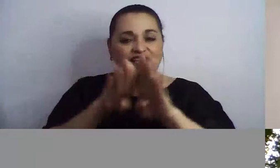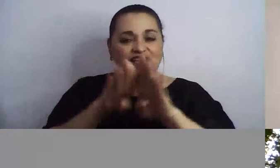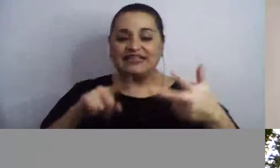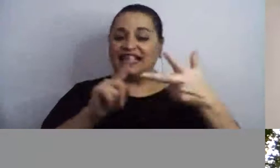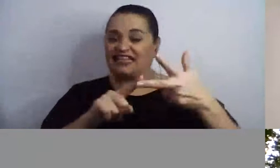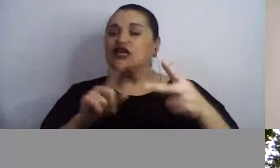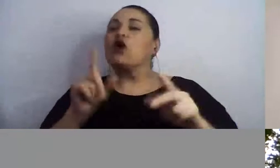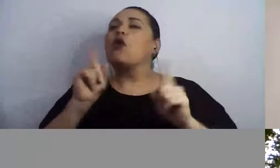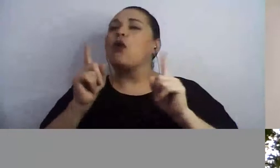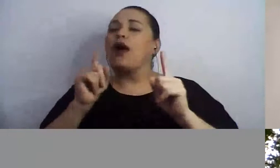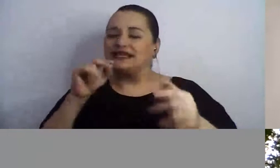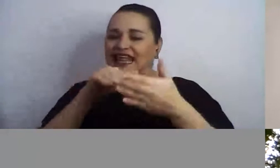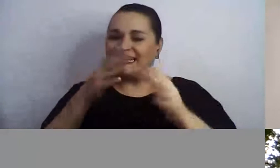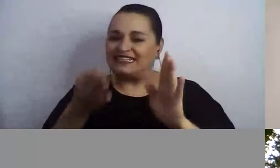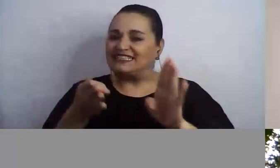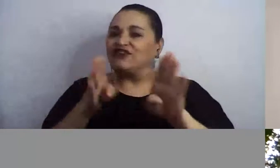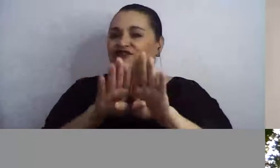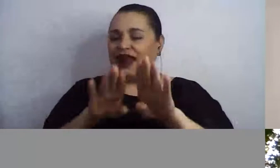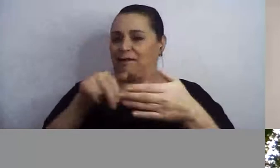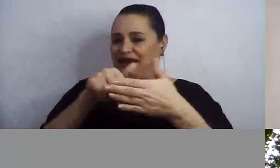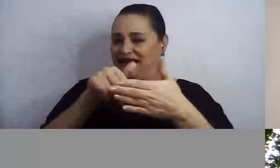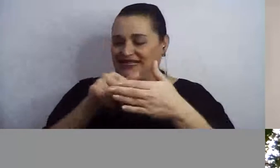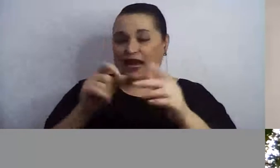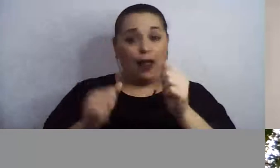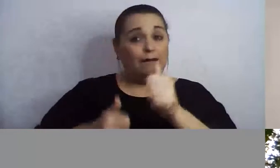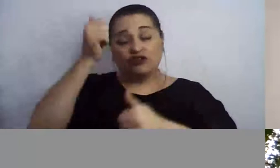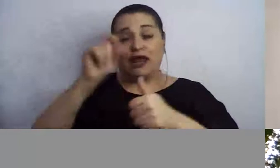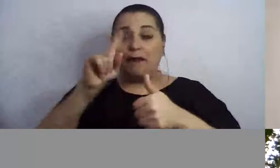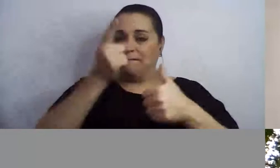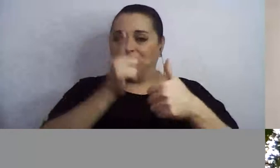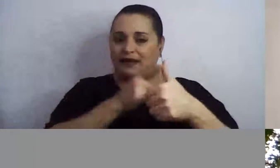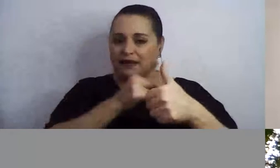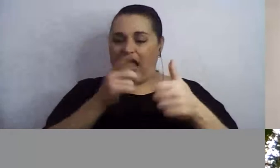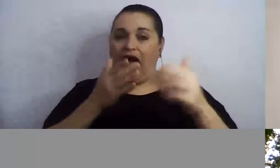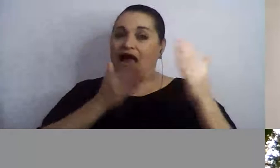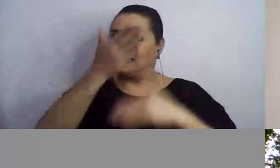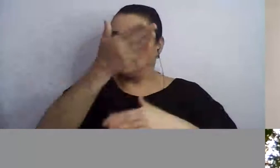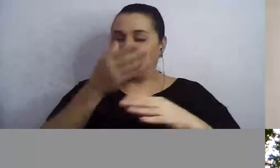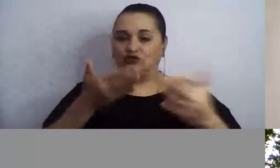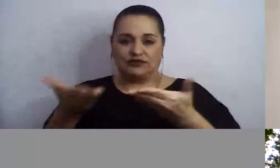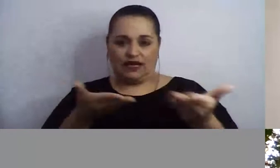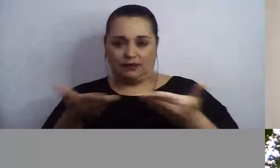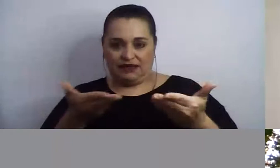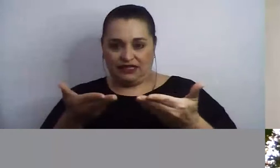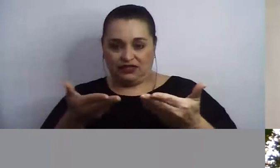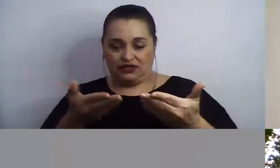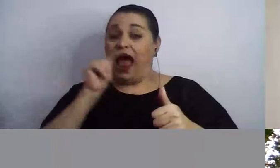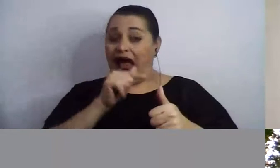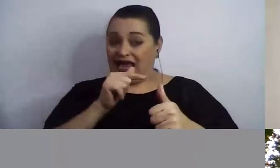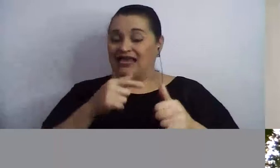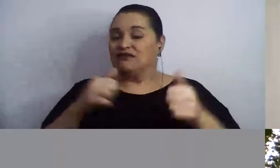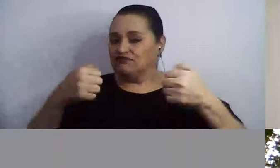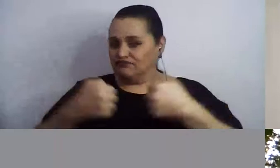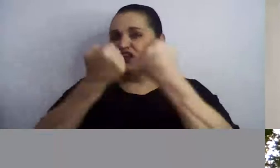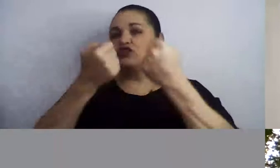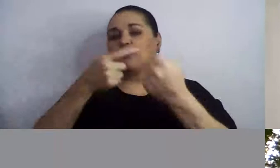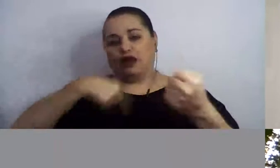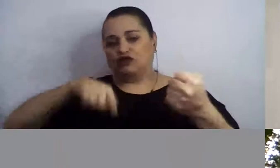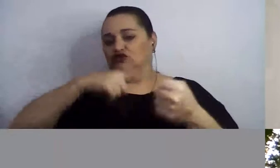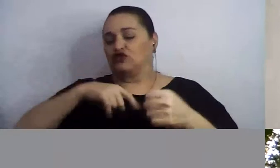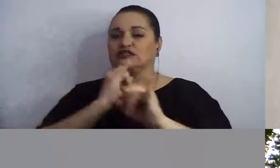a cerrar brechas la mayoría de ellas se concentran en la primera categoría es decir acceso a servicios y ahí justamente es donde hay un reto para nosotros como